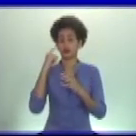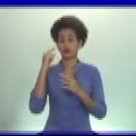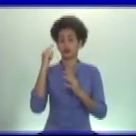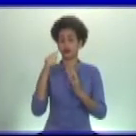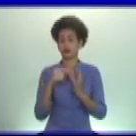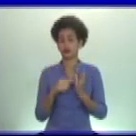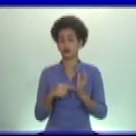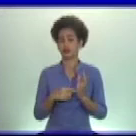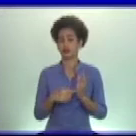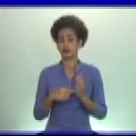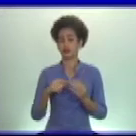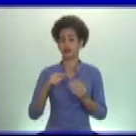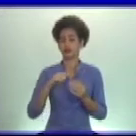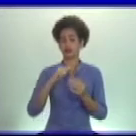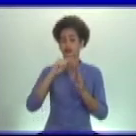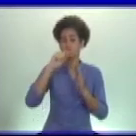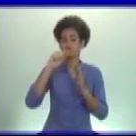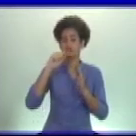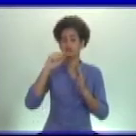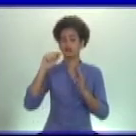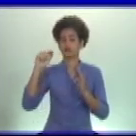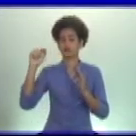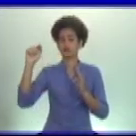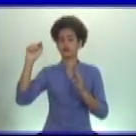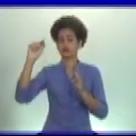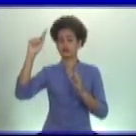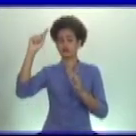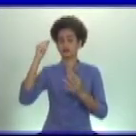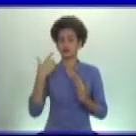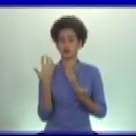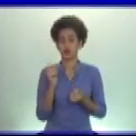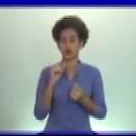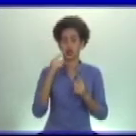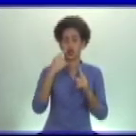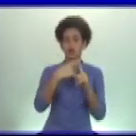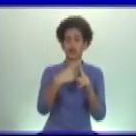ha trasladado cuántas unidades en el eje de las x y cuántas en el eje de las y.